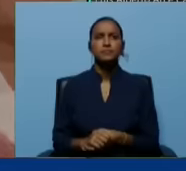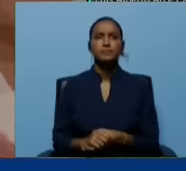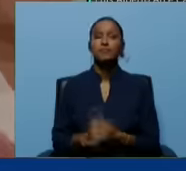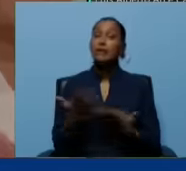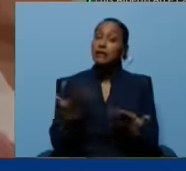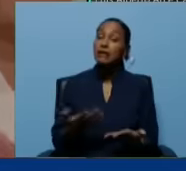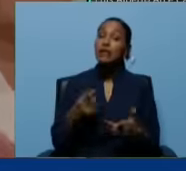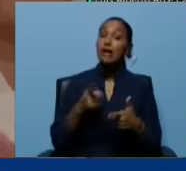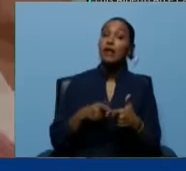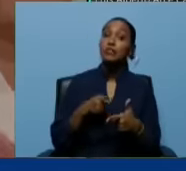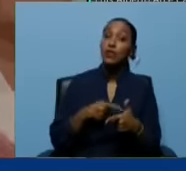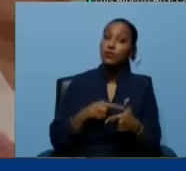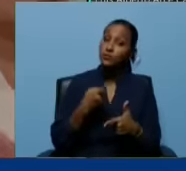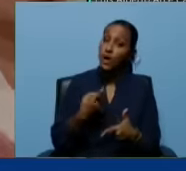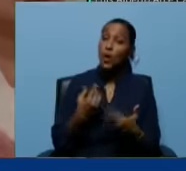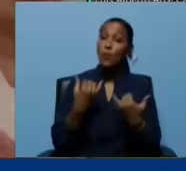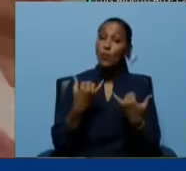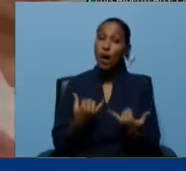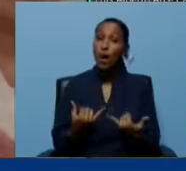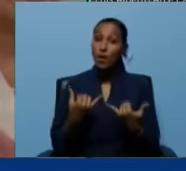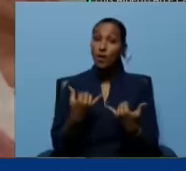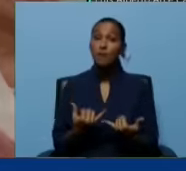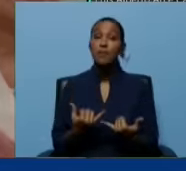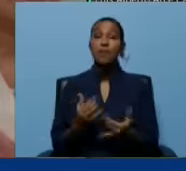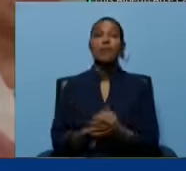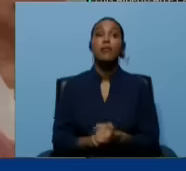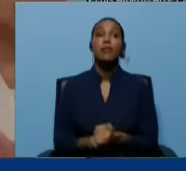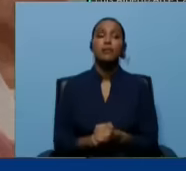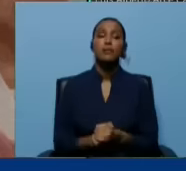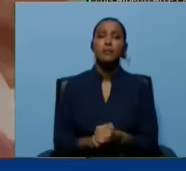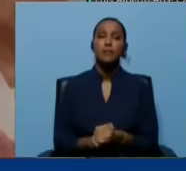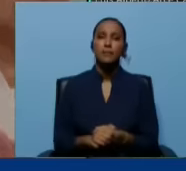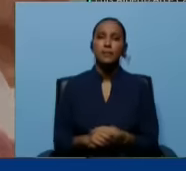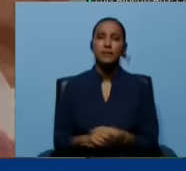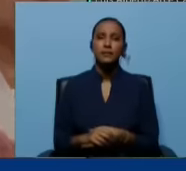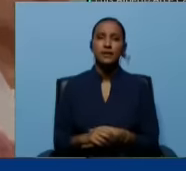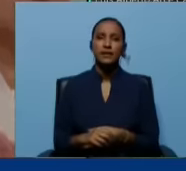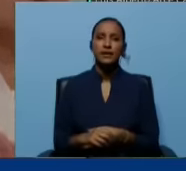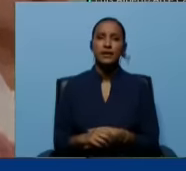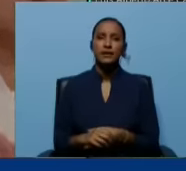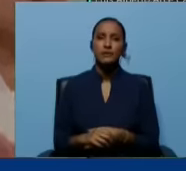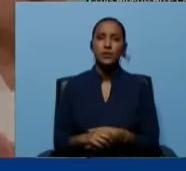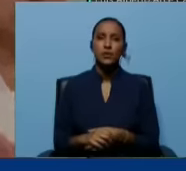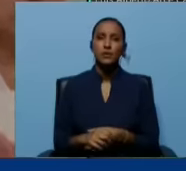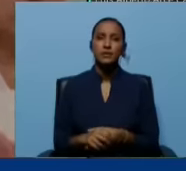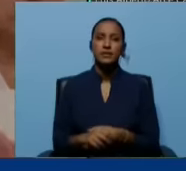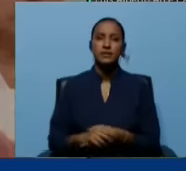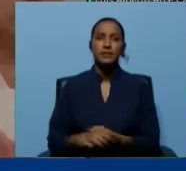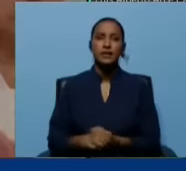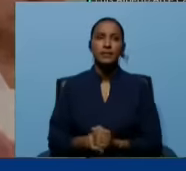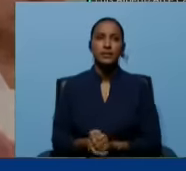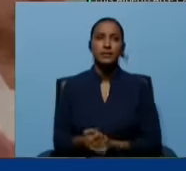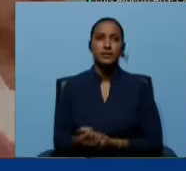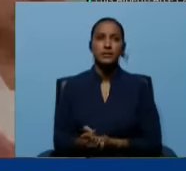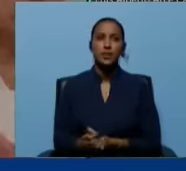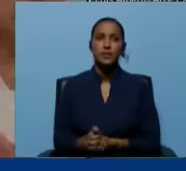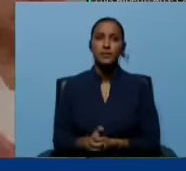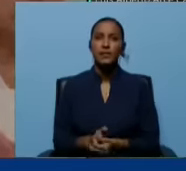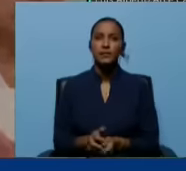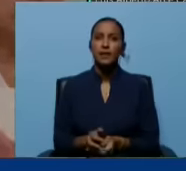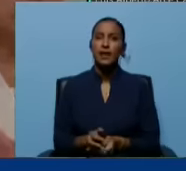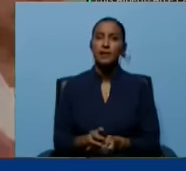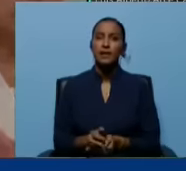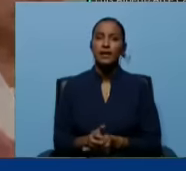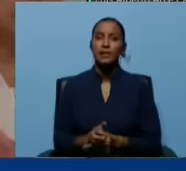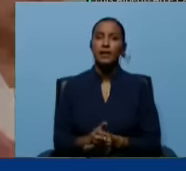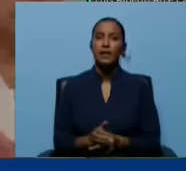Entonces, como ahora, es imprescindible trabajar sobre la base de nuestras diferencias, fomentando la unidad en